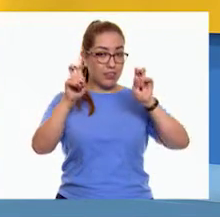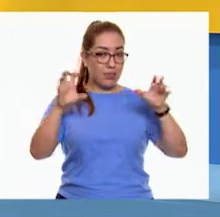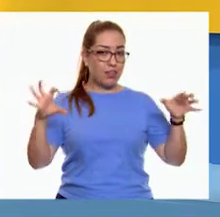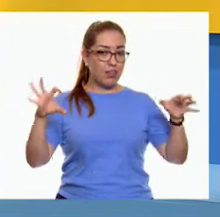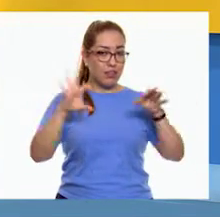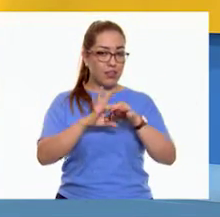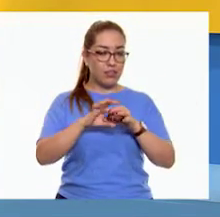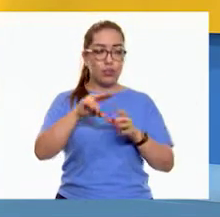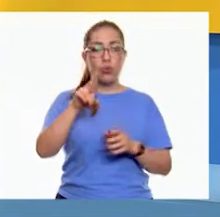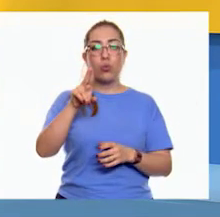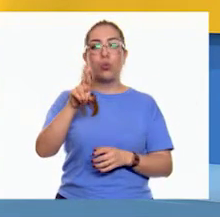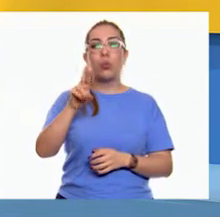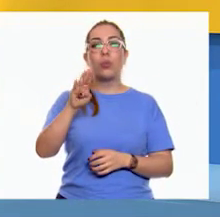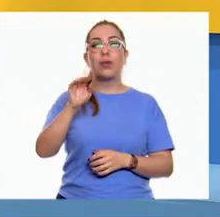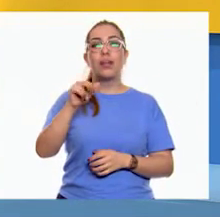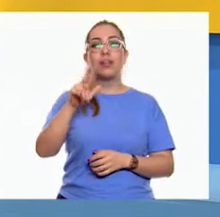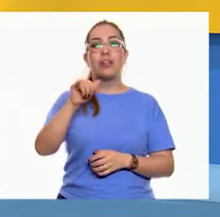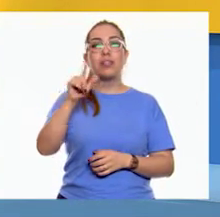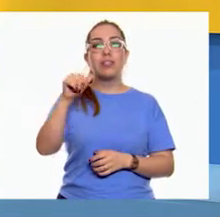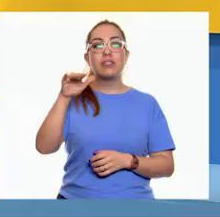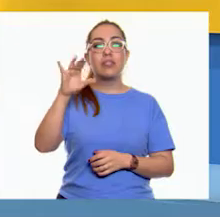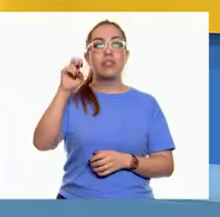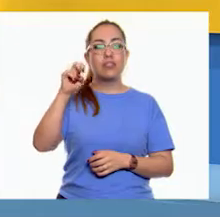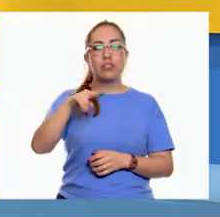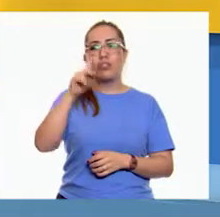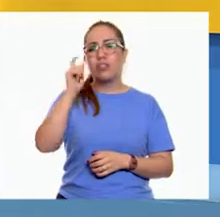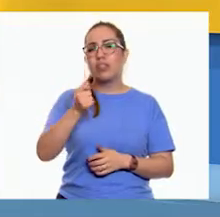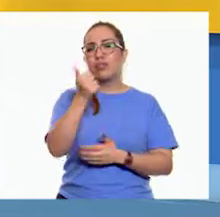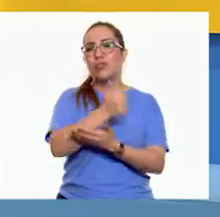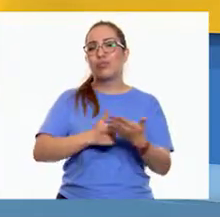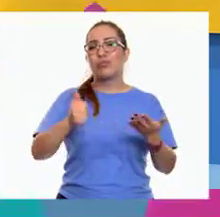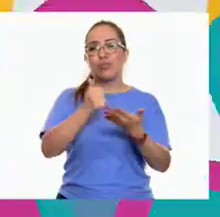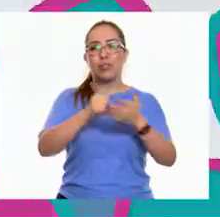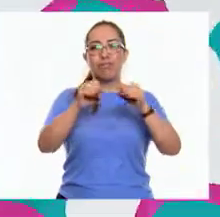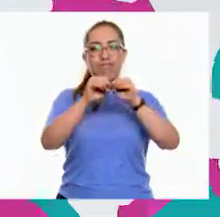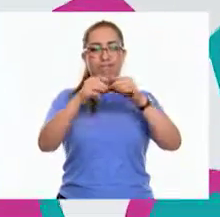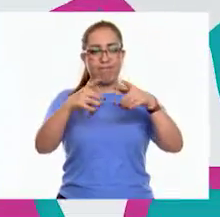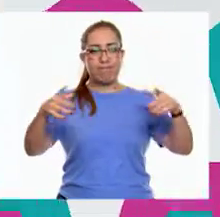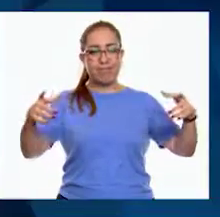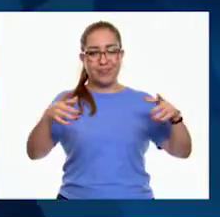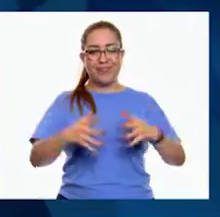a la urbanización del país. Por eso, vamos con el suceso número 3.